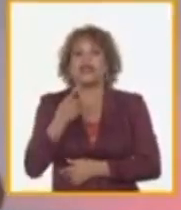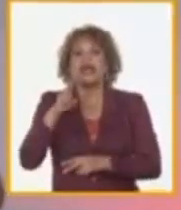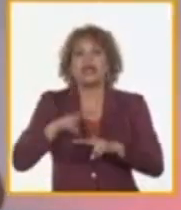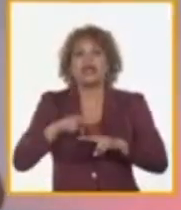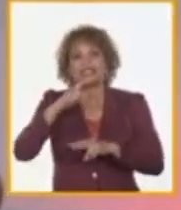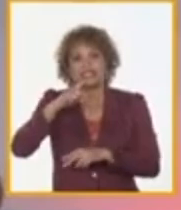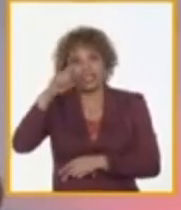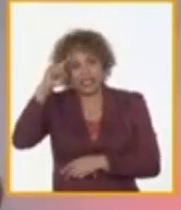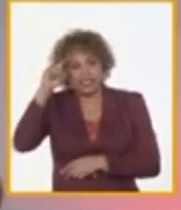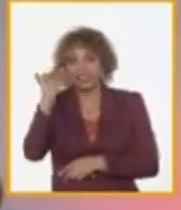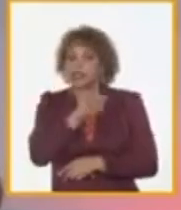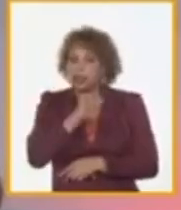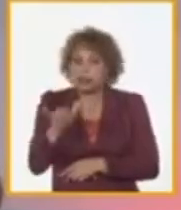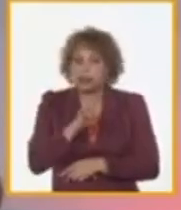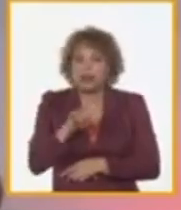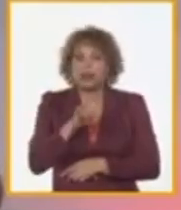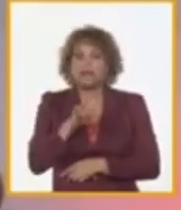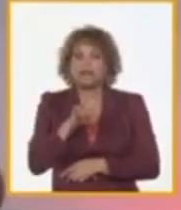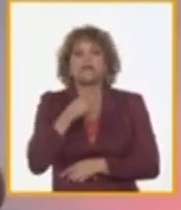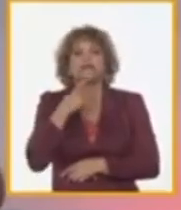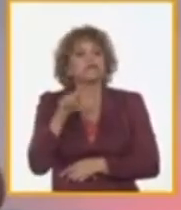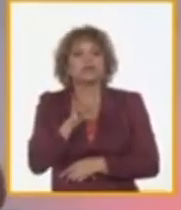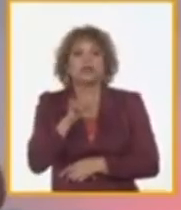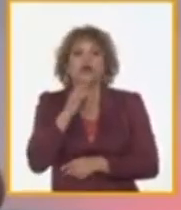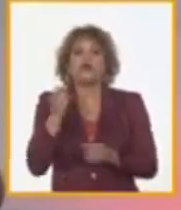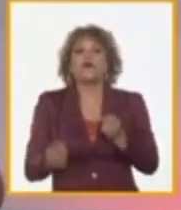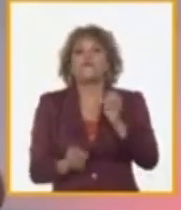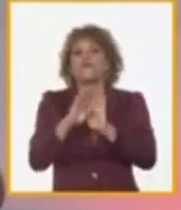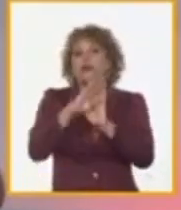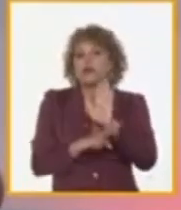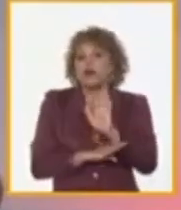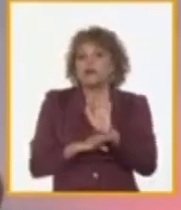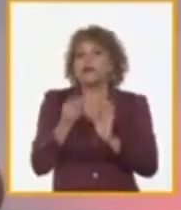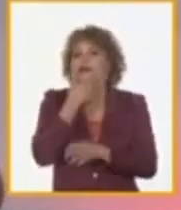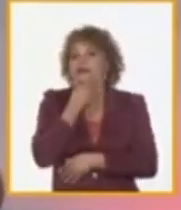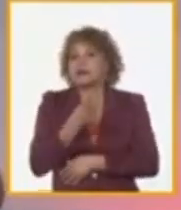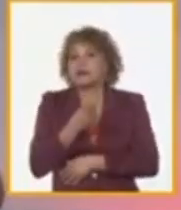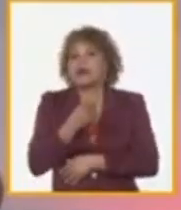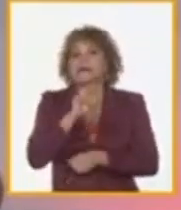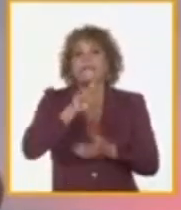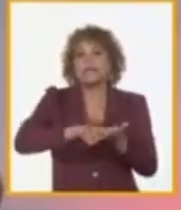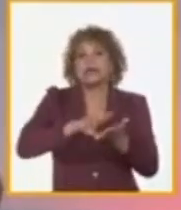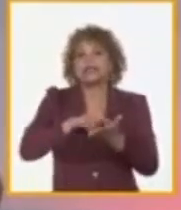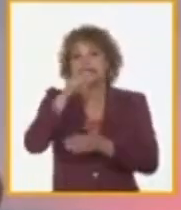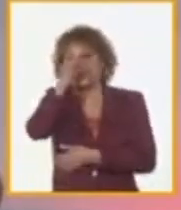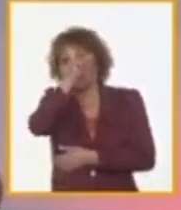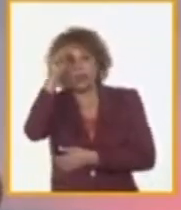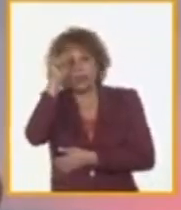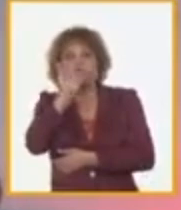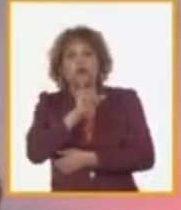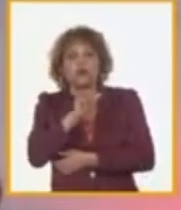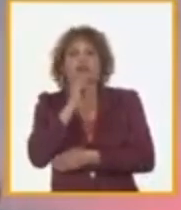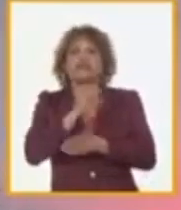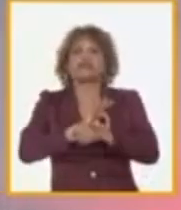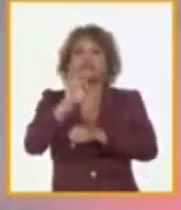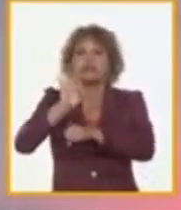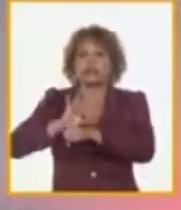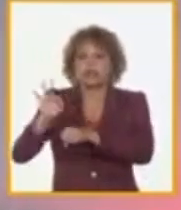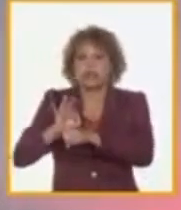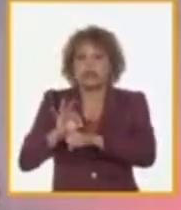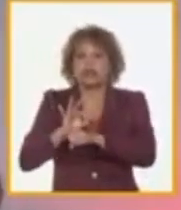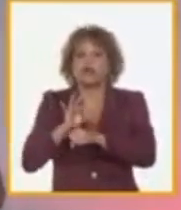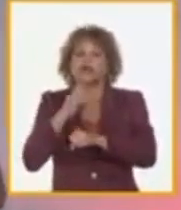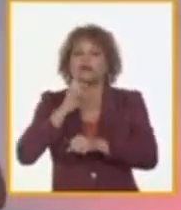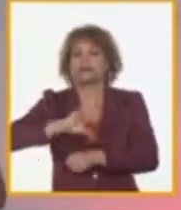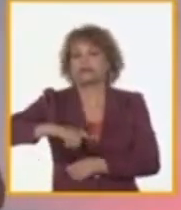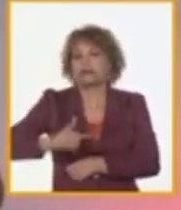concebido también un programa en la casa de los jóvenes creador en todas las provincias de martes a domingo con un diseño también y mantendrá entre otras actividades las cruzadas artísticas en